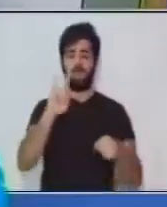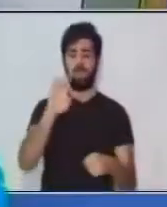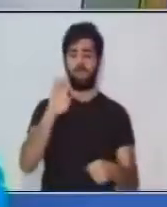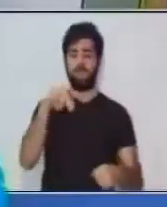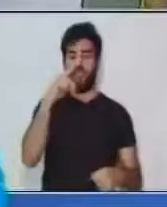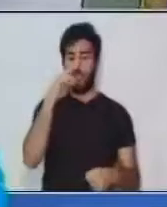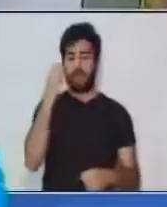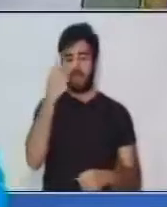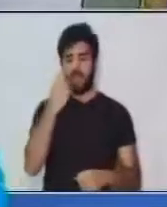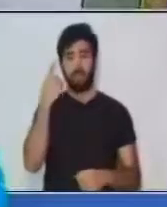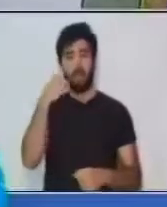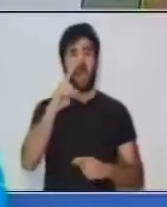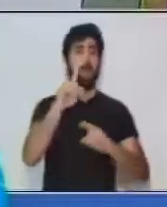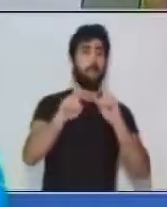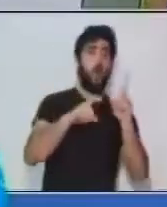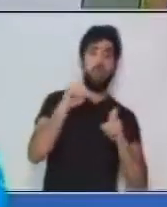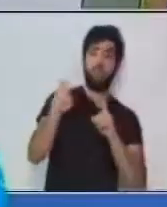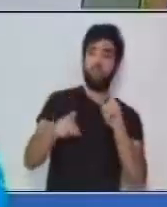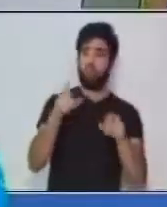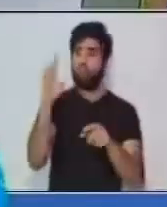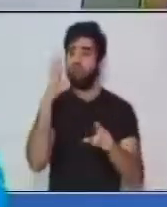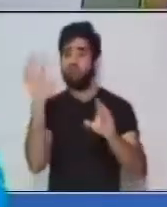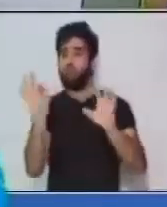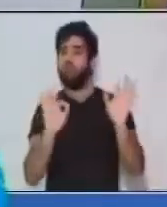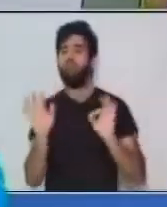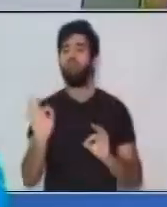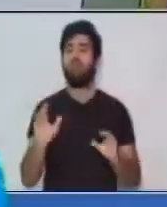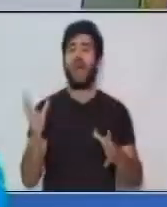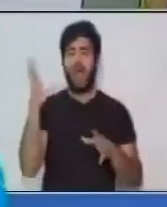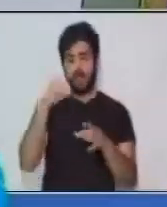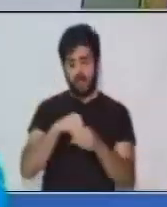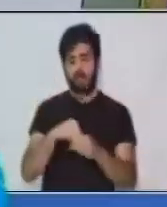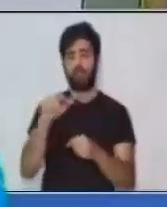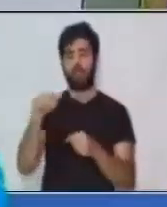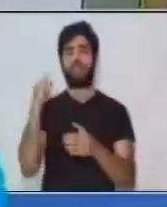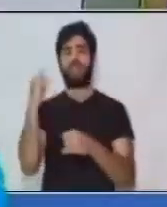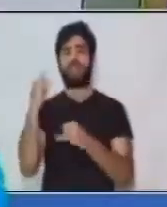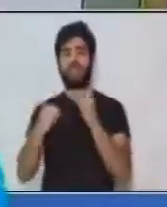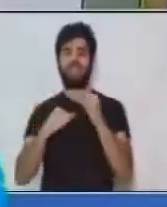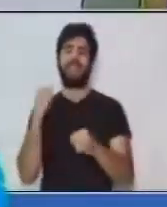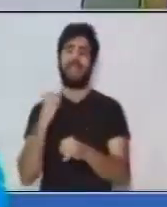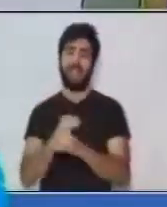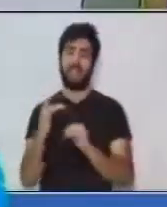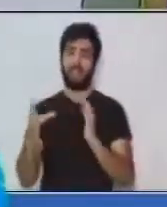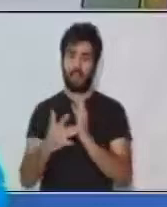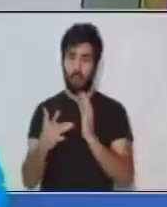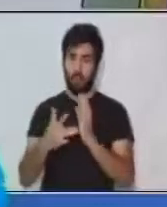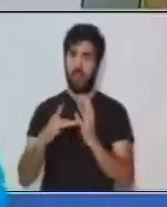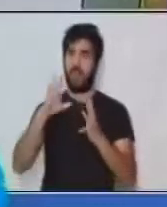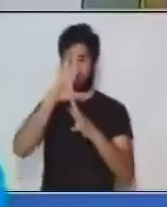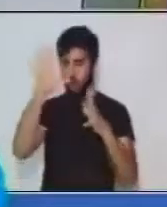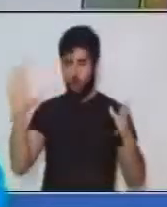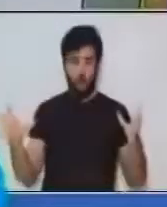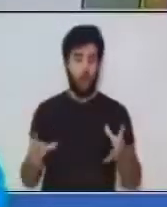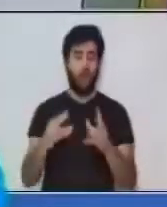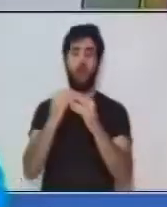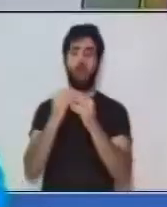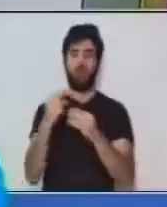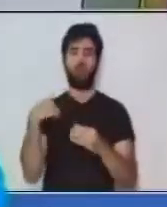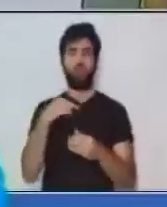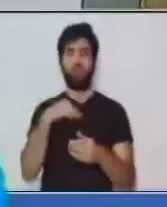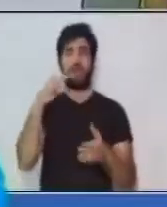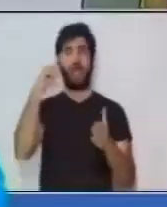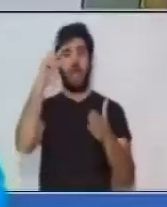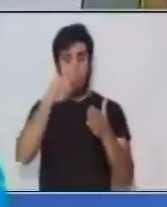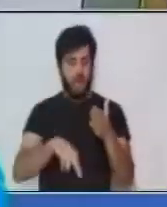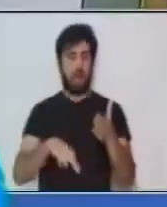un compendio de fuentes bibliográficas o fuentes de consulta dentro de la tecnología y dentro de todos esos textos escritos que nos sirven como